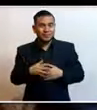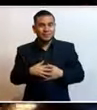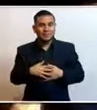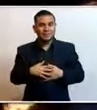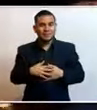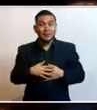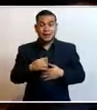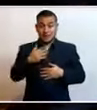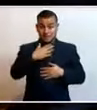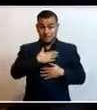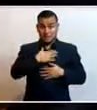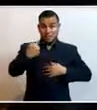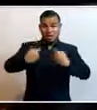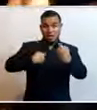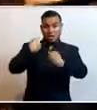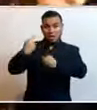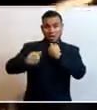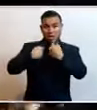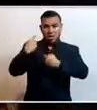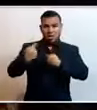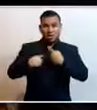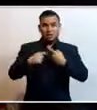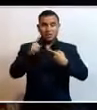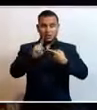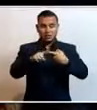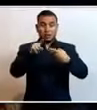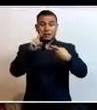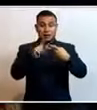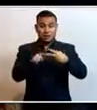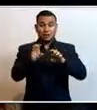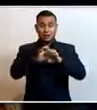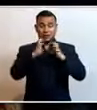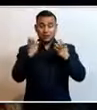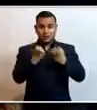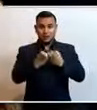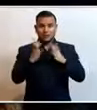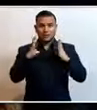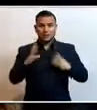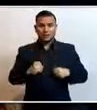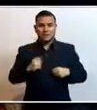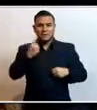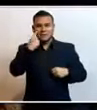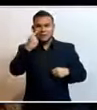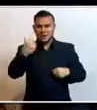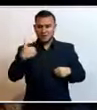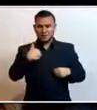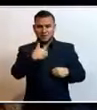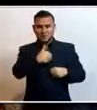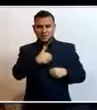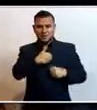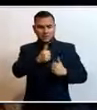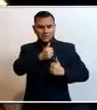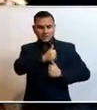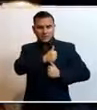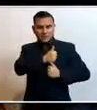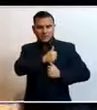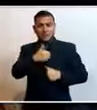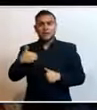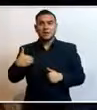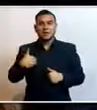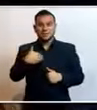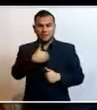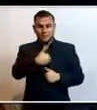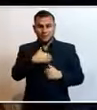Me criticaron a mí, criticaron a nuestro gabinete. Aquí están nuestros ministros. Aquí está nuestro ministro de la